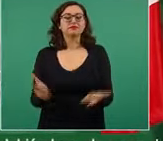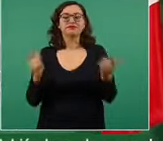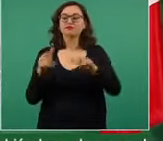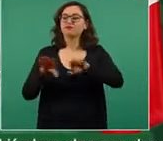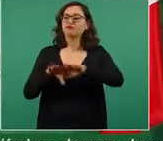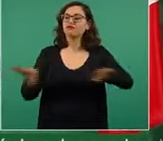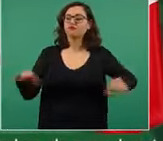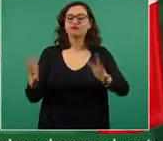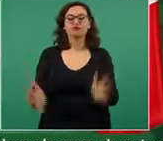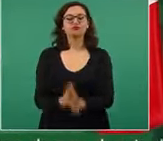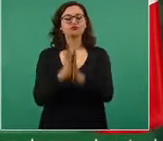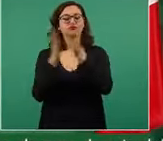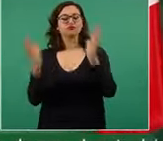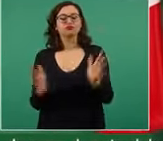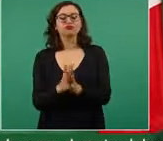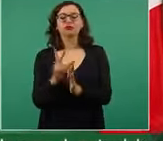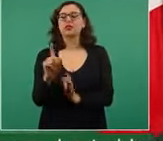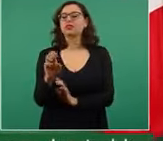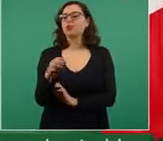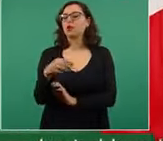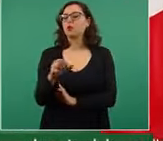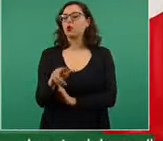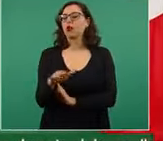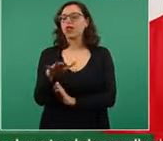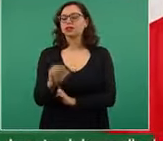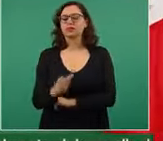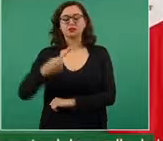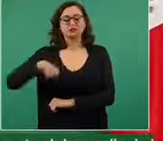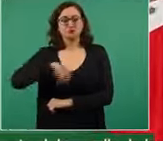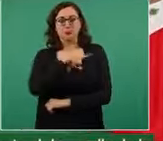democrático, en donde no tenemos nada que ocultar.